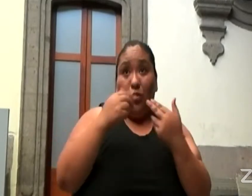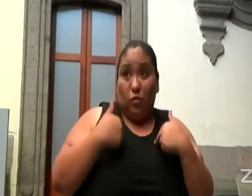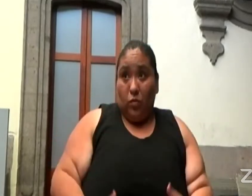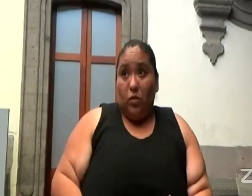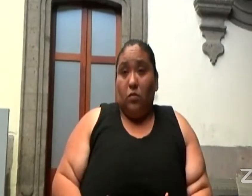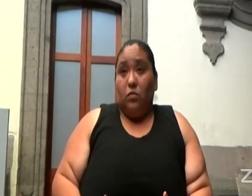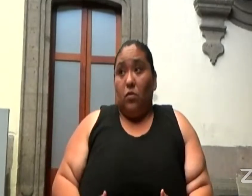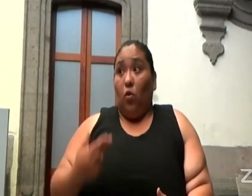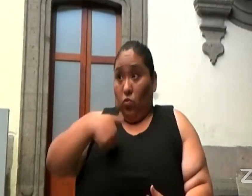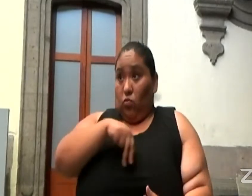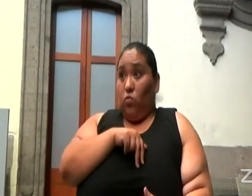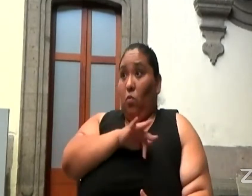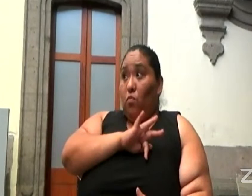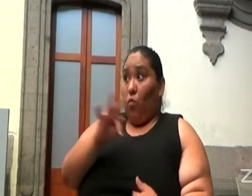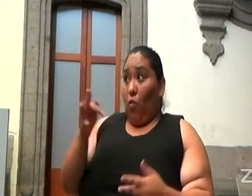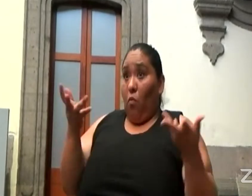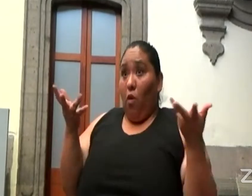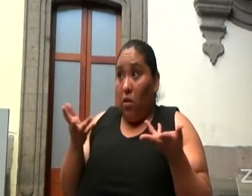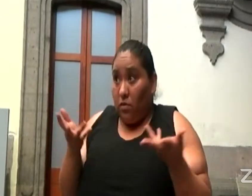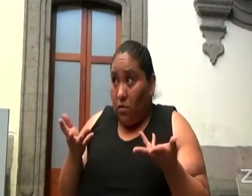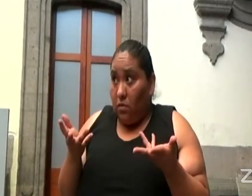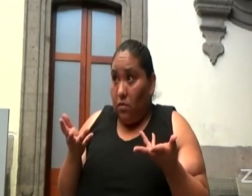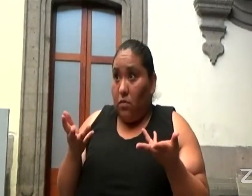capacidad? ¿Podremos hacerlo?